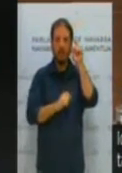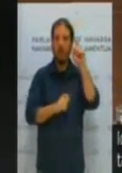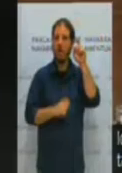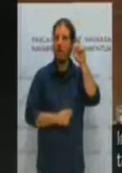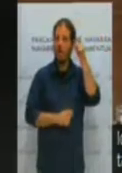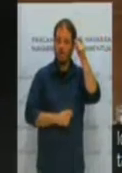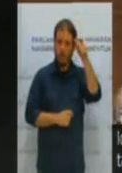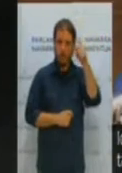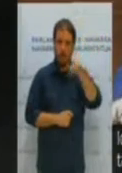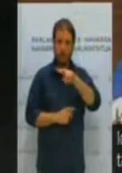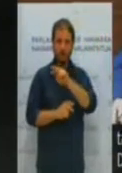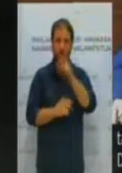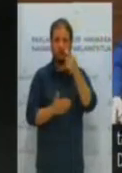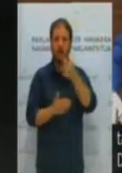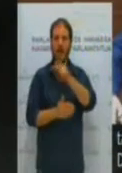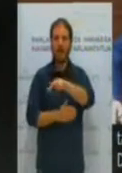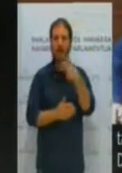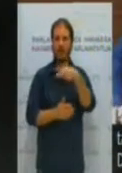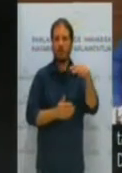de Educación.